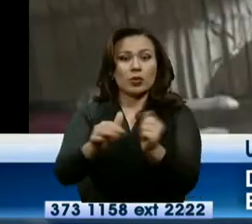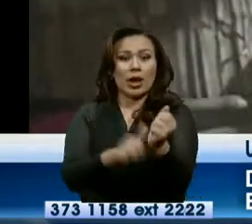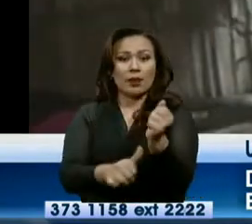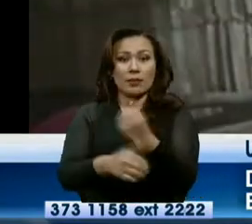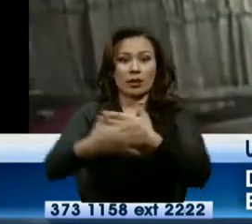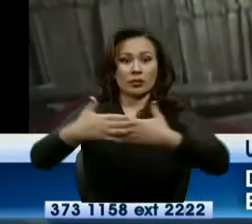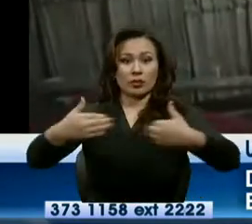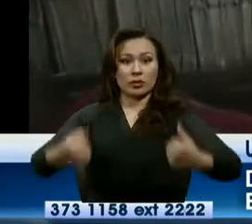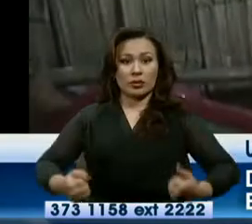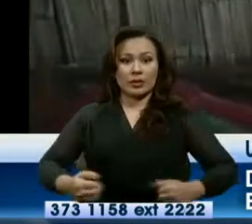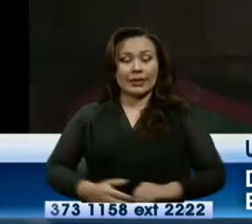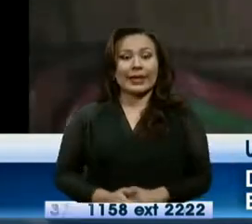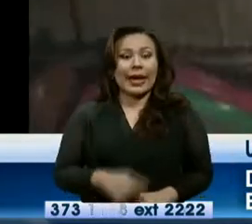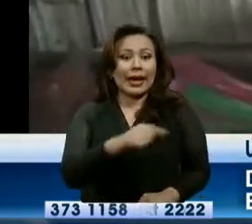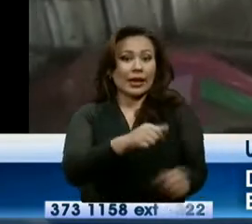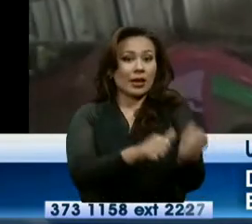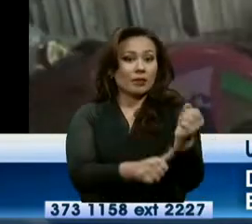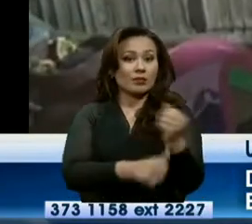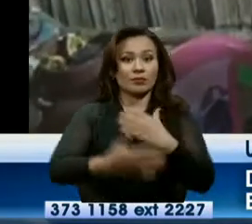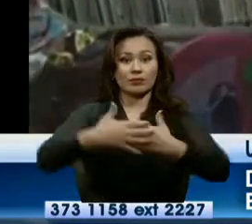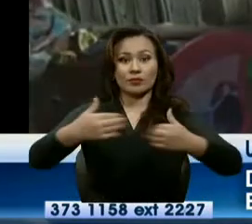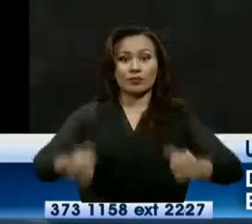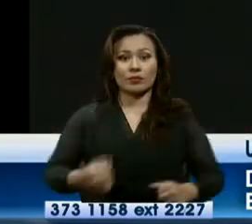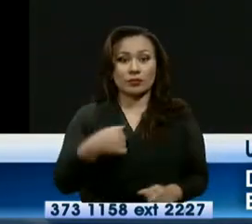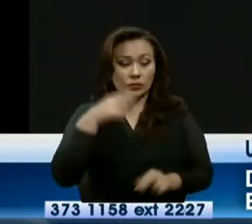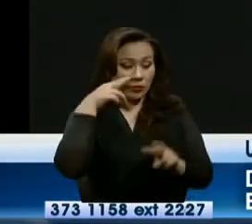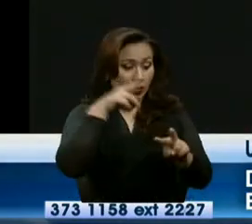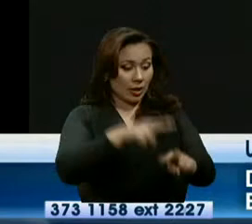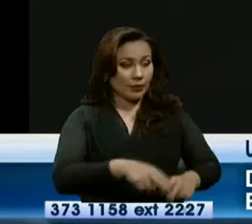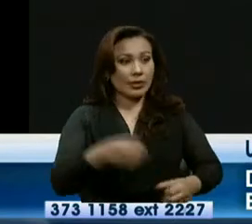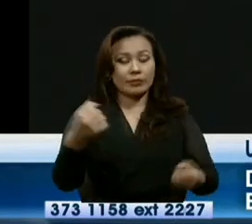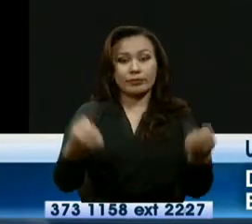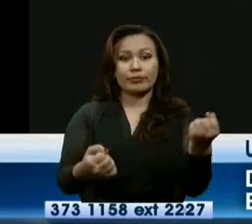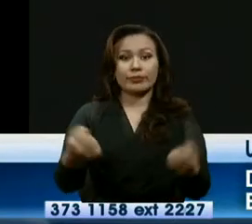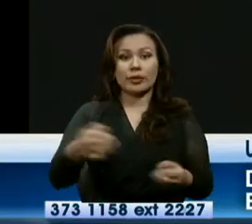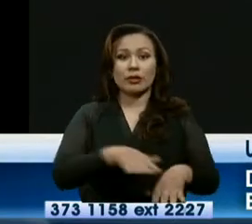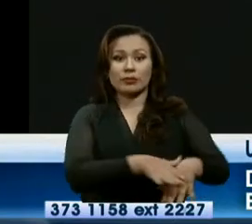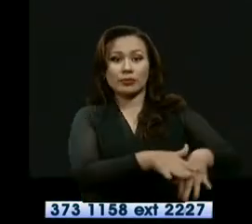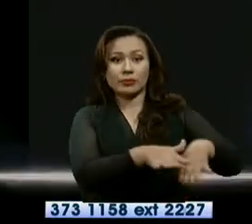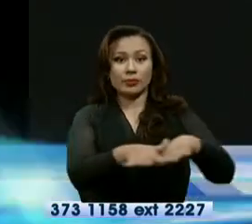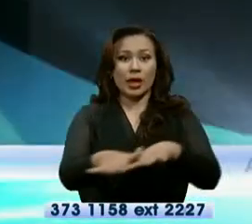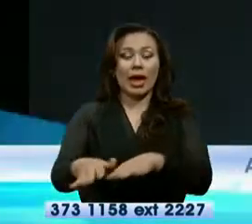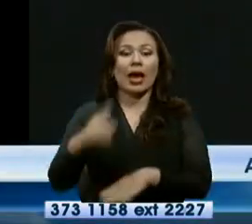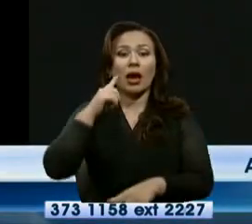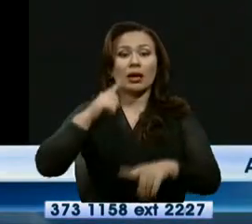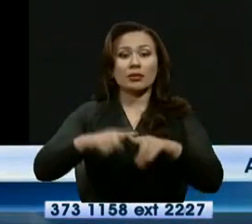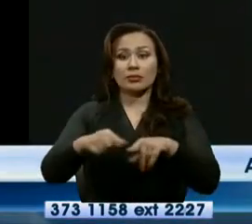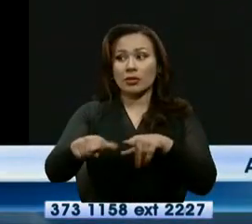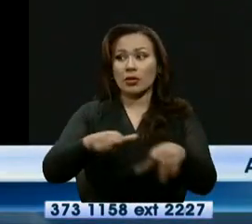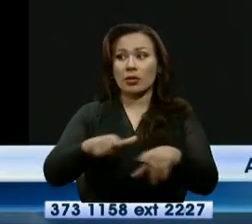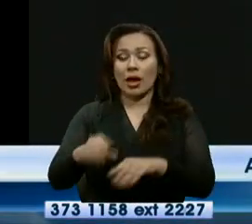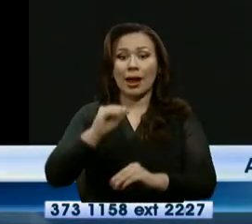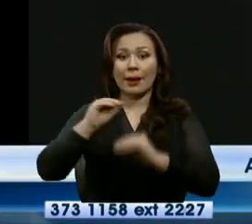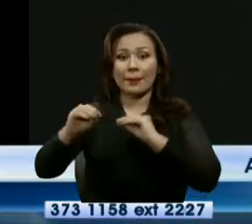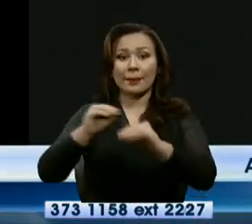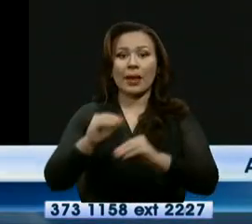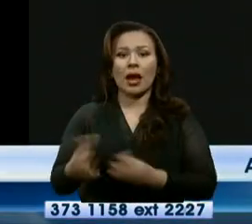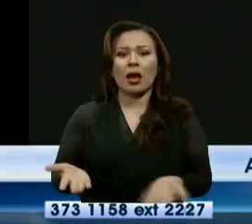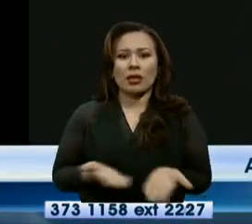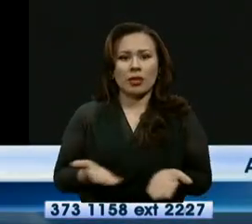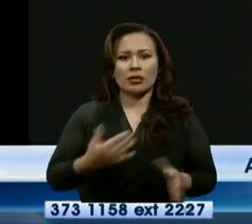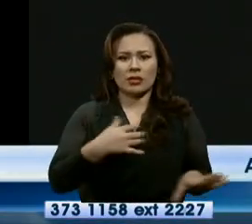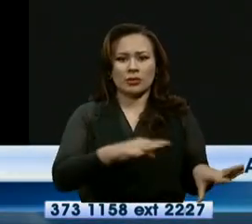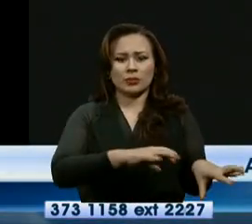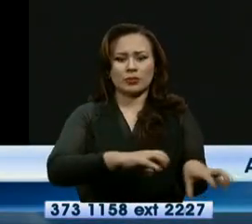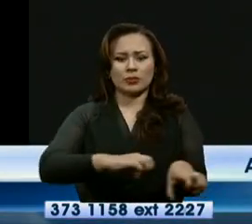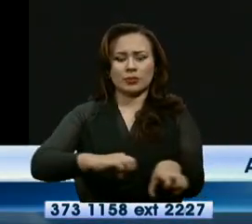detenido. El hermano y este ciudadano, al ver que salía en la volqueta, procedieron a herirle con arma de fuego y posterior bajarle de la